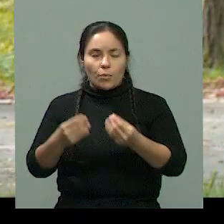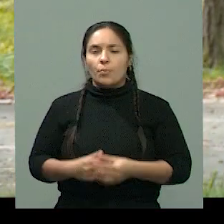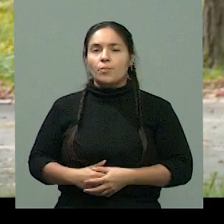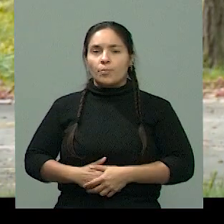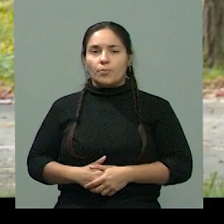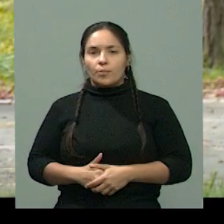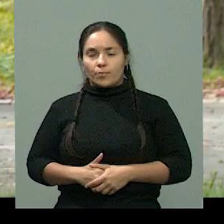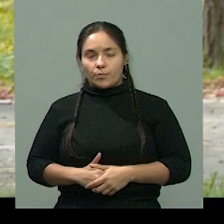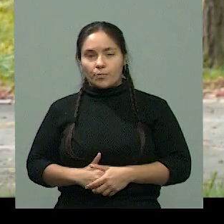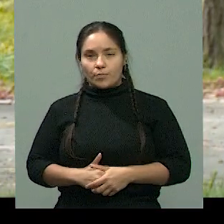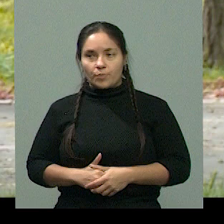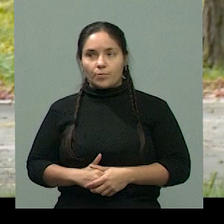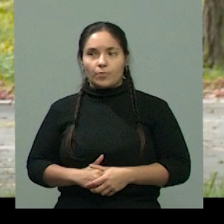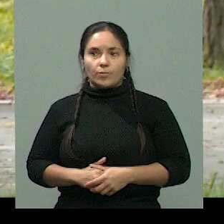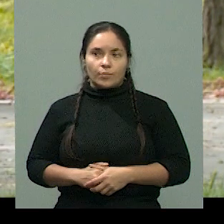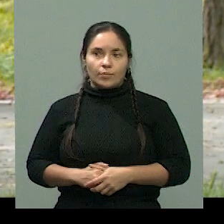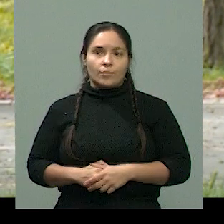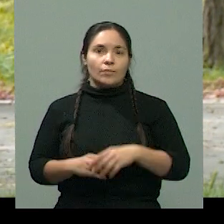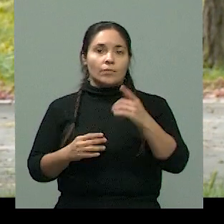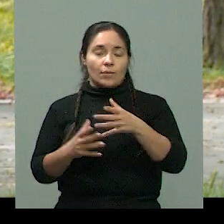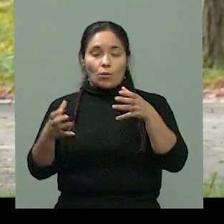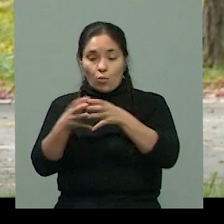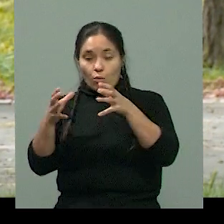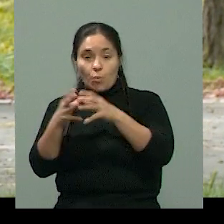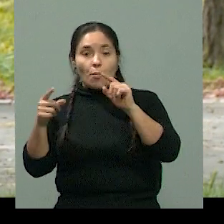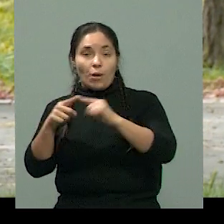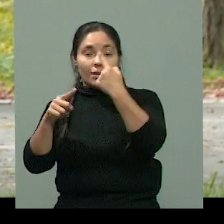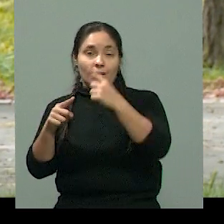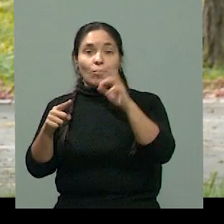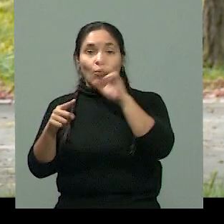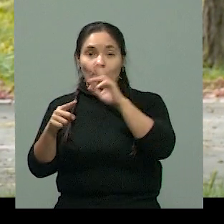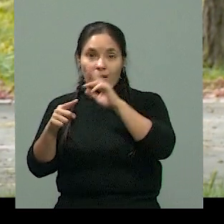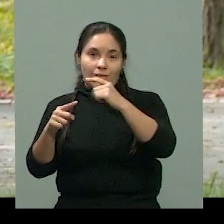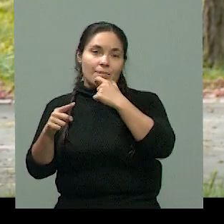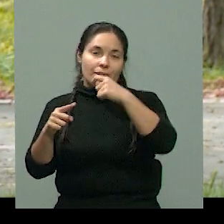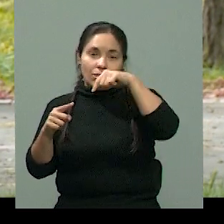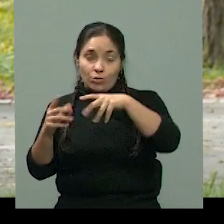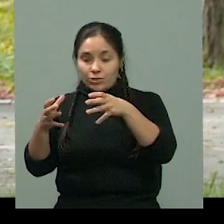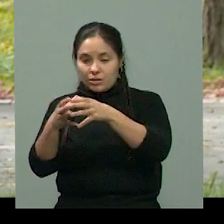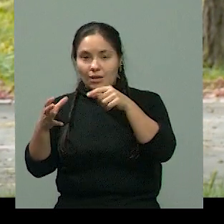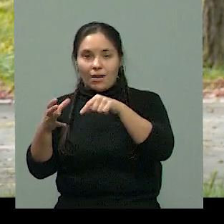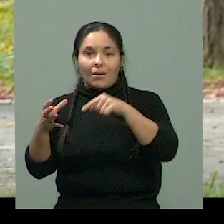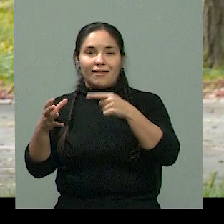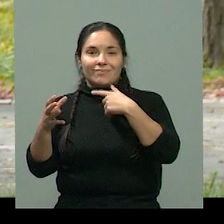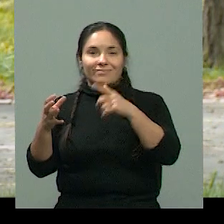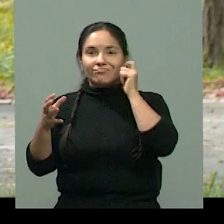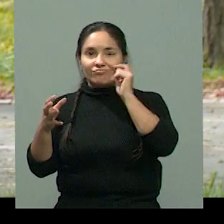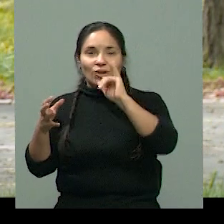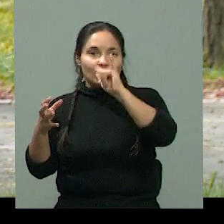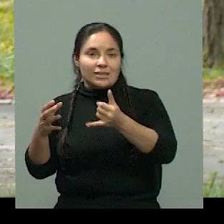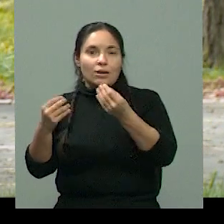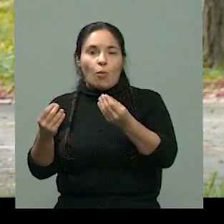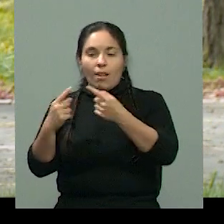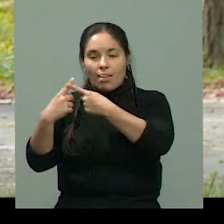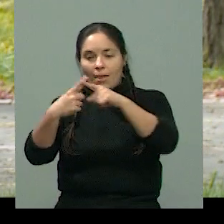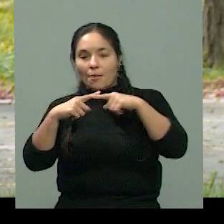Lili, recién me decías que la red de politólogas de Mendoza logran, ¿no?, discusiones con la